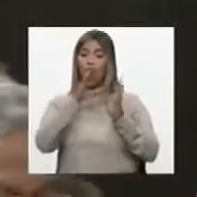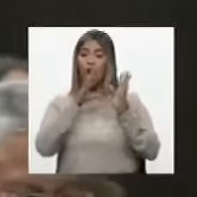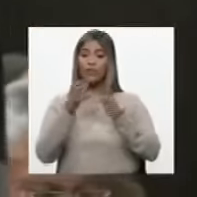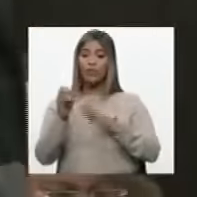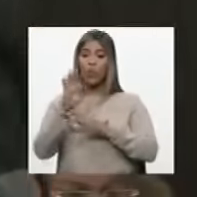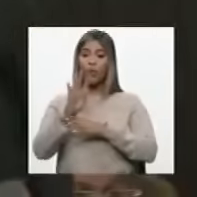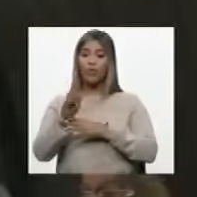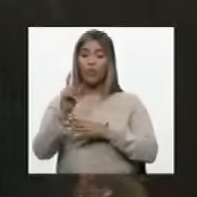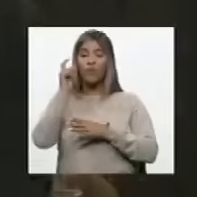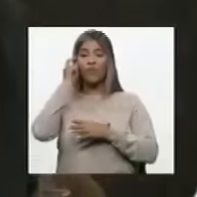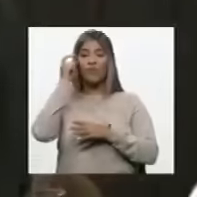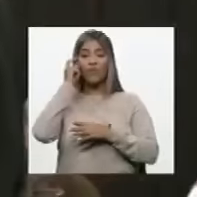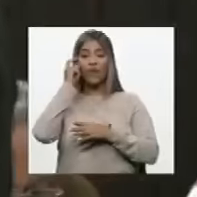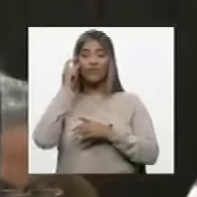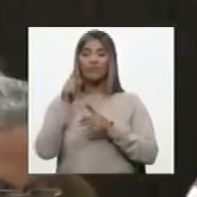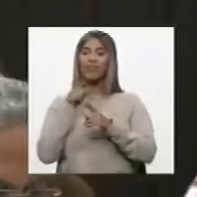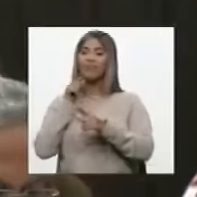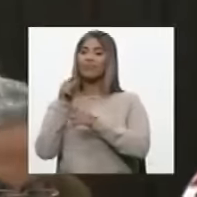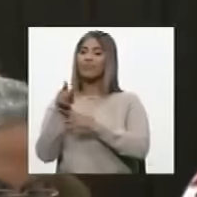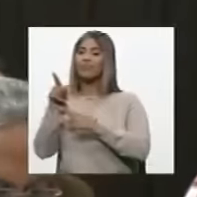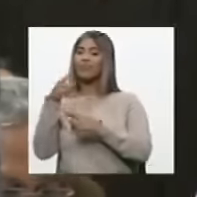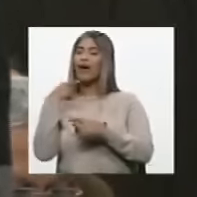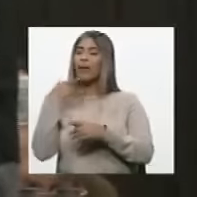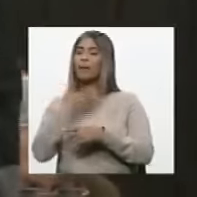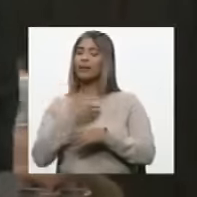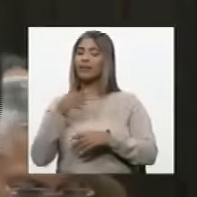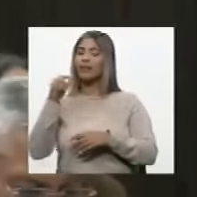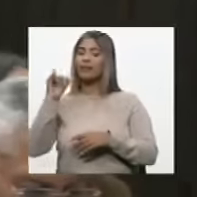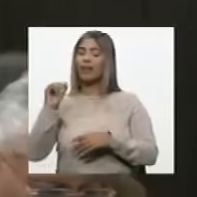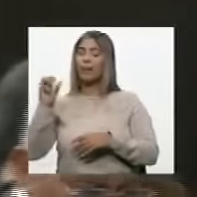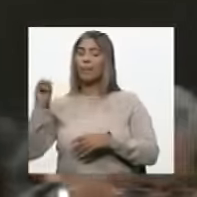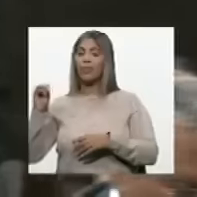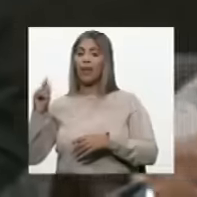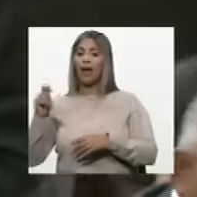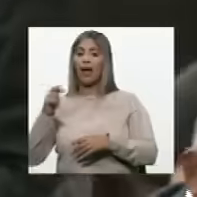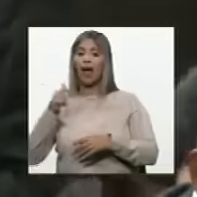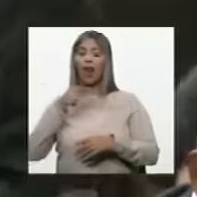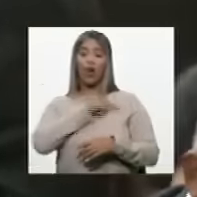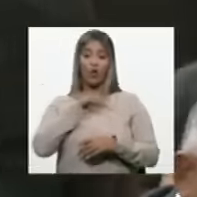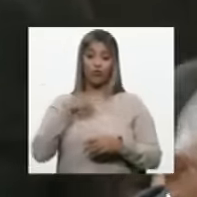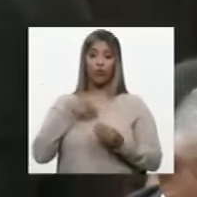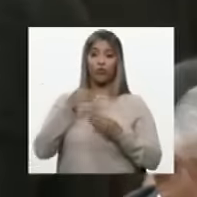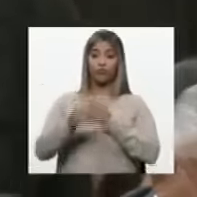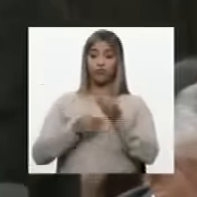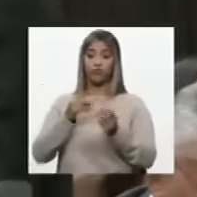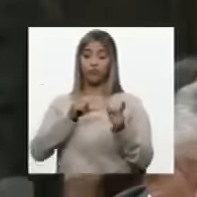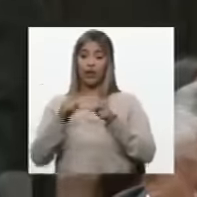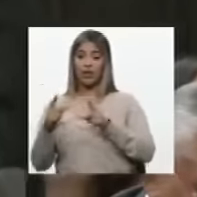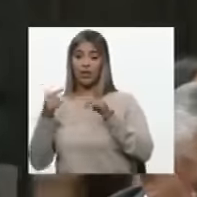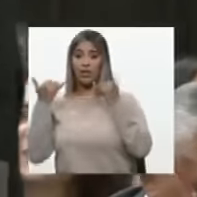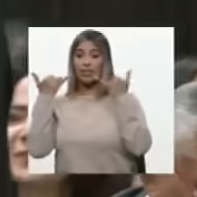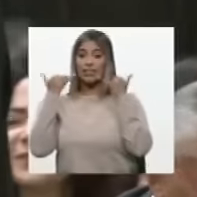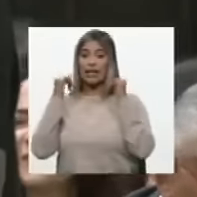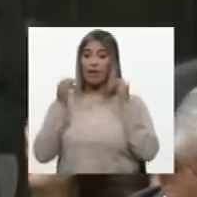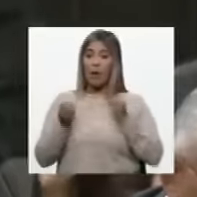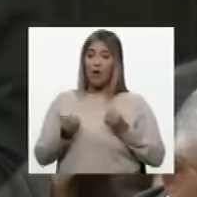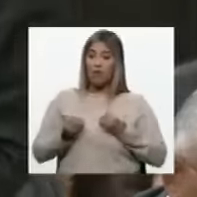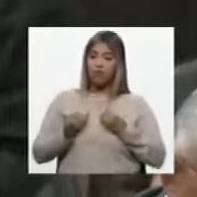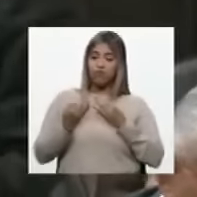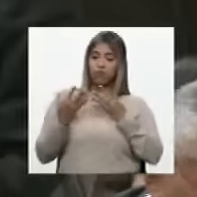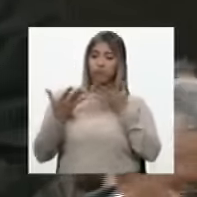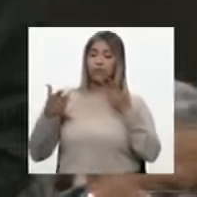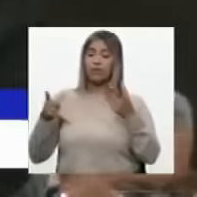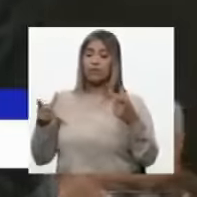refiriéndose a Isaías Medina Angarita. Hemos podido actuar, celebrar innumerables